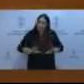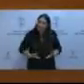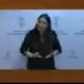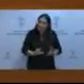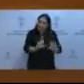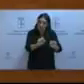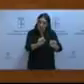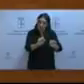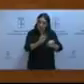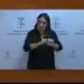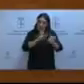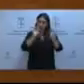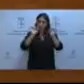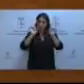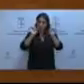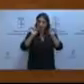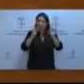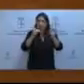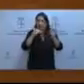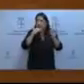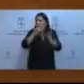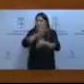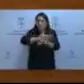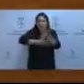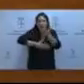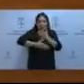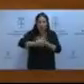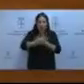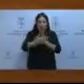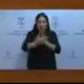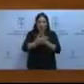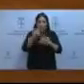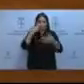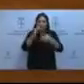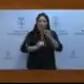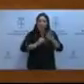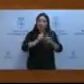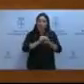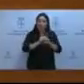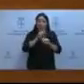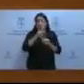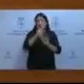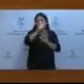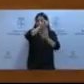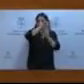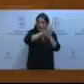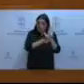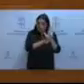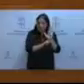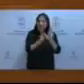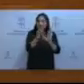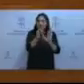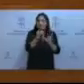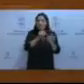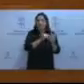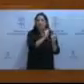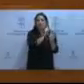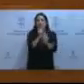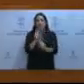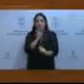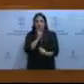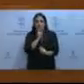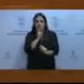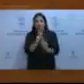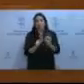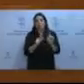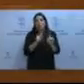a profesorado con algún tipo de discapacidad, tanto en la ordenación de las listas como en la adjudicación de las plazas, de forma